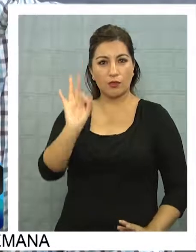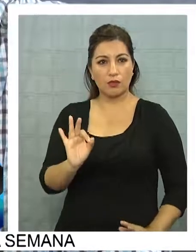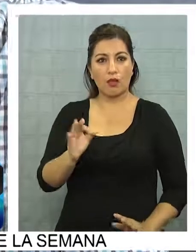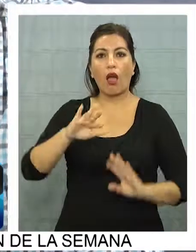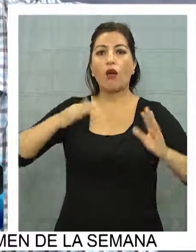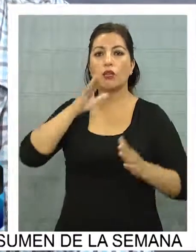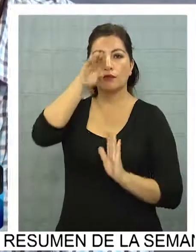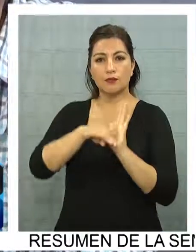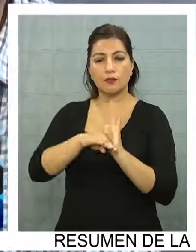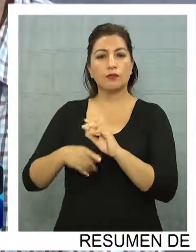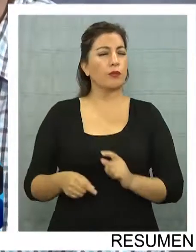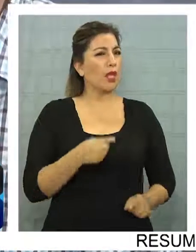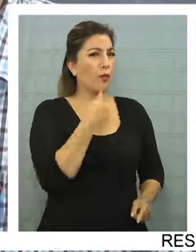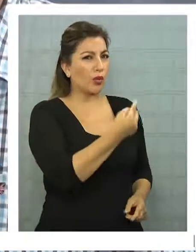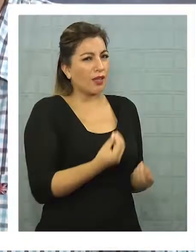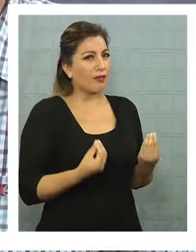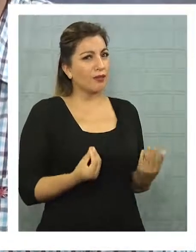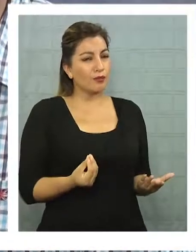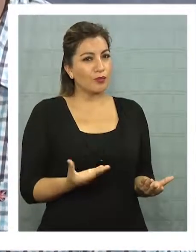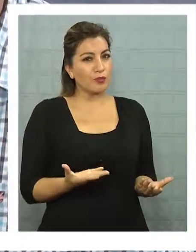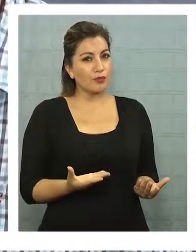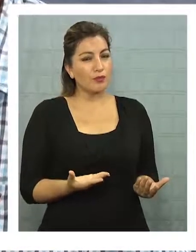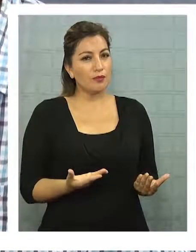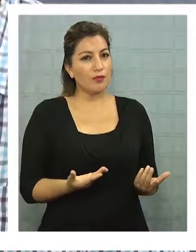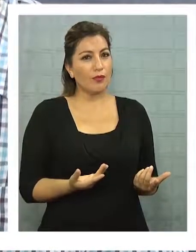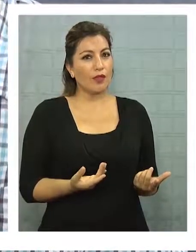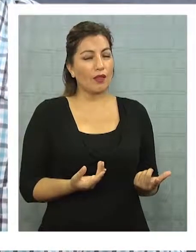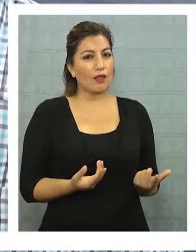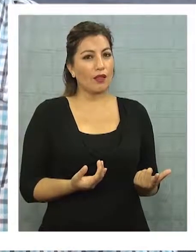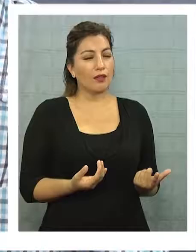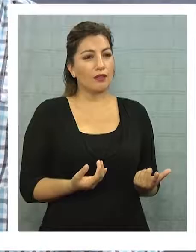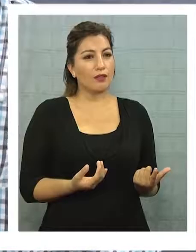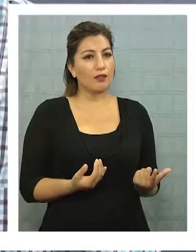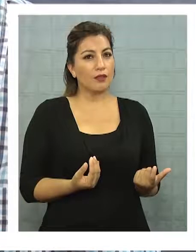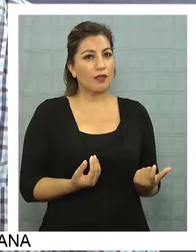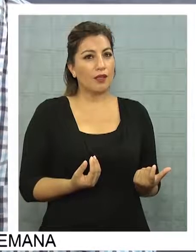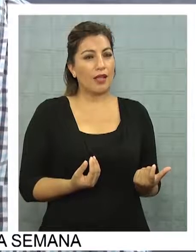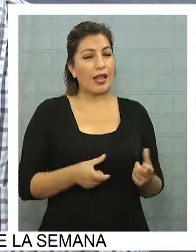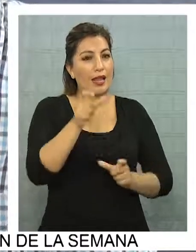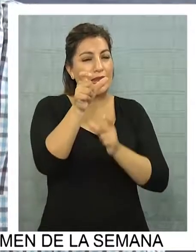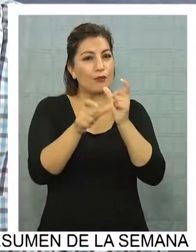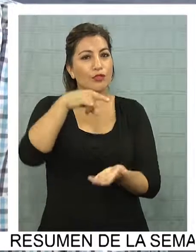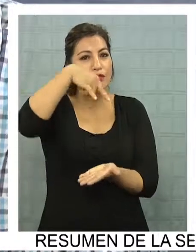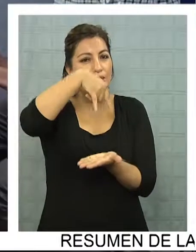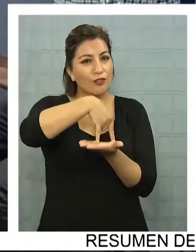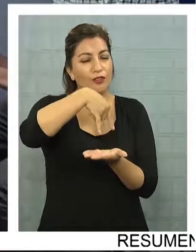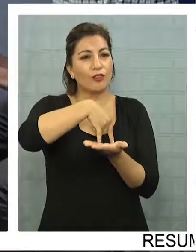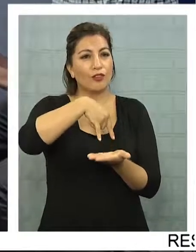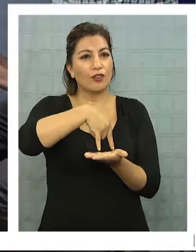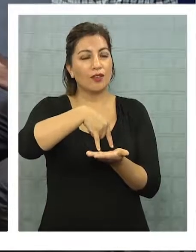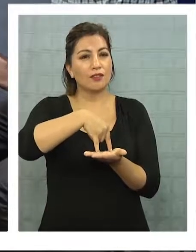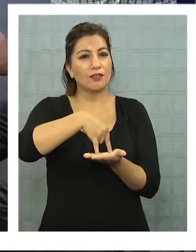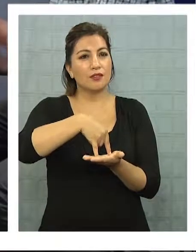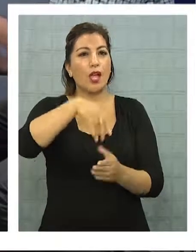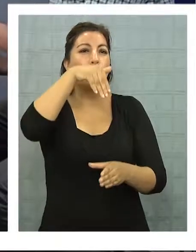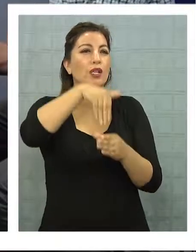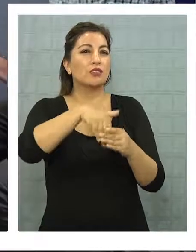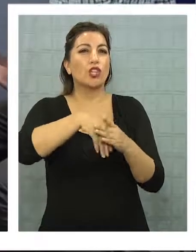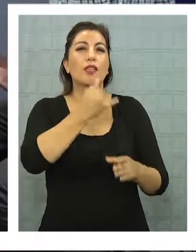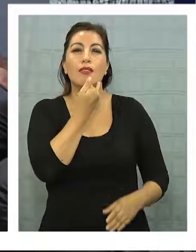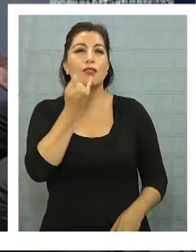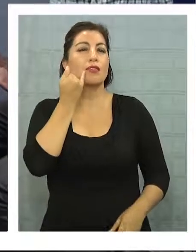sustantivamente. ¿Y qué pasa, por ejemplo, cuando se escucha que los parlamentarios ante la elección de intendente